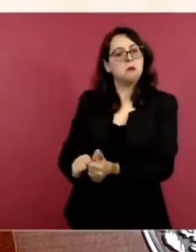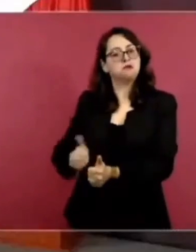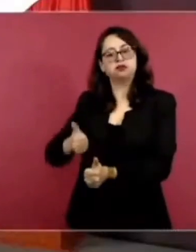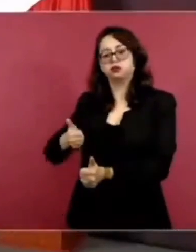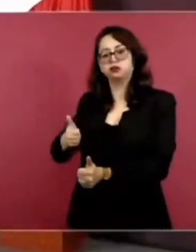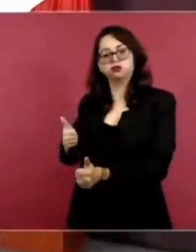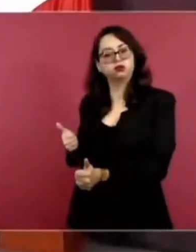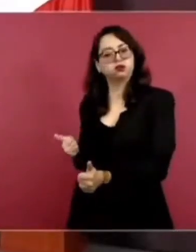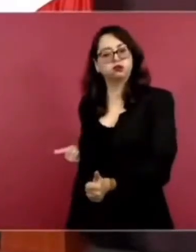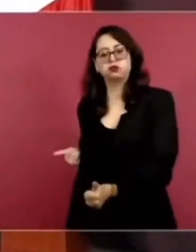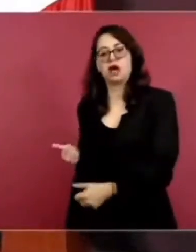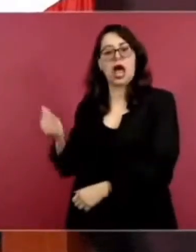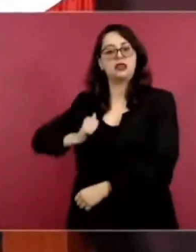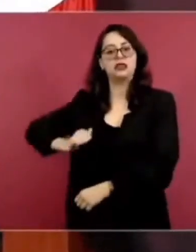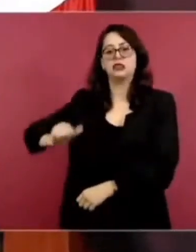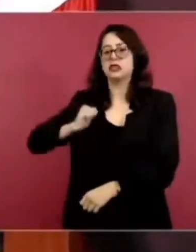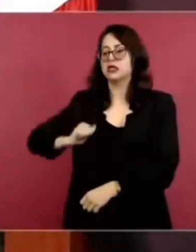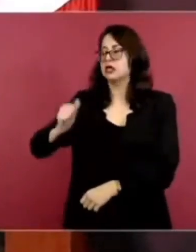Y de Zedillo,